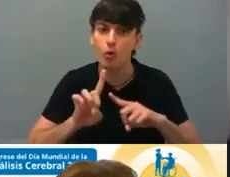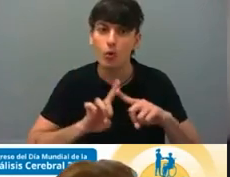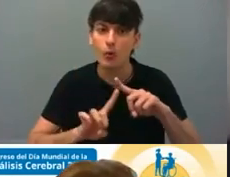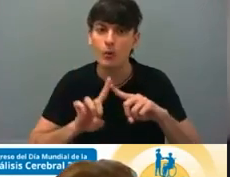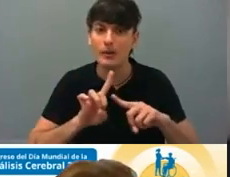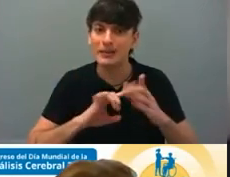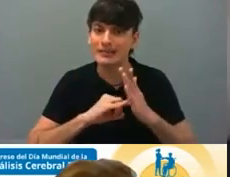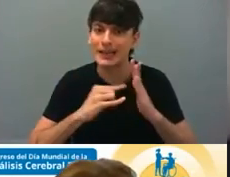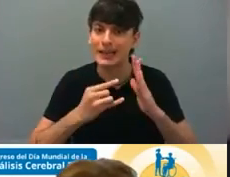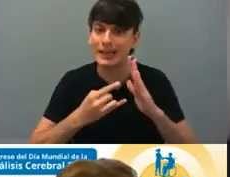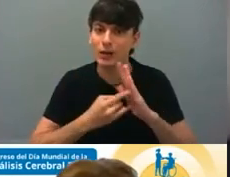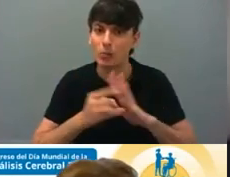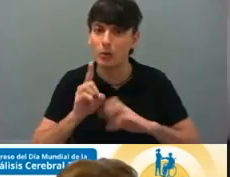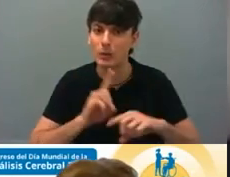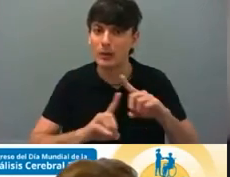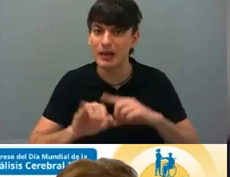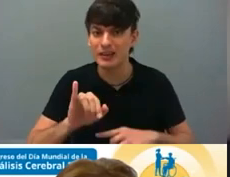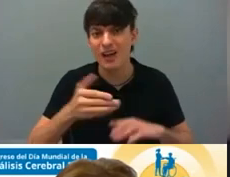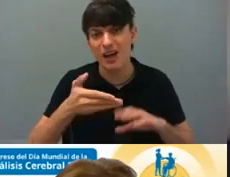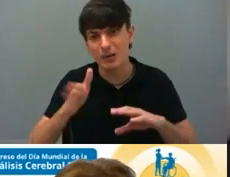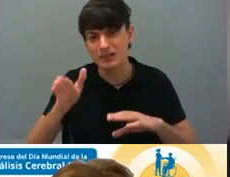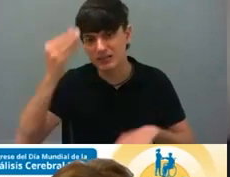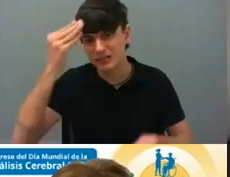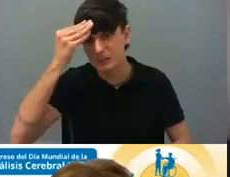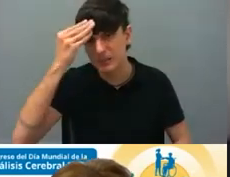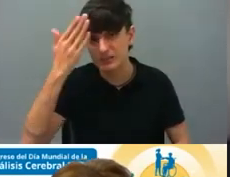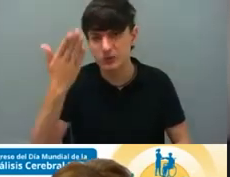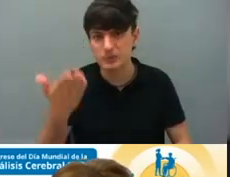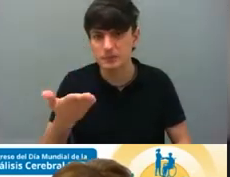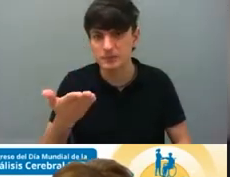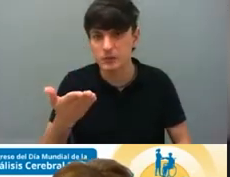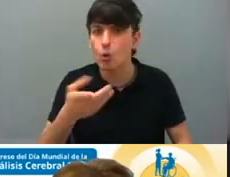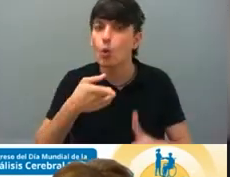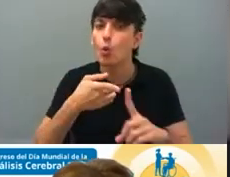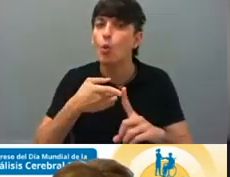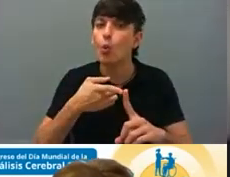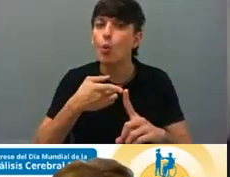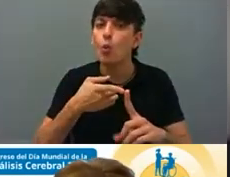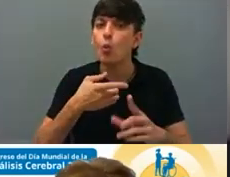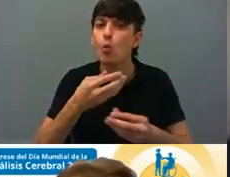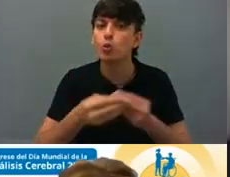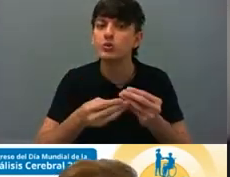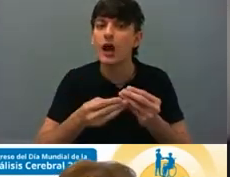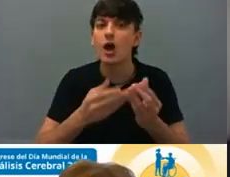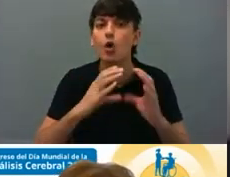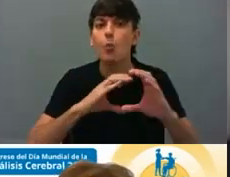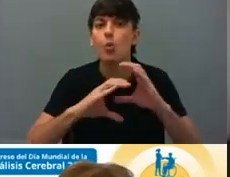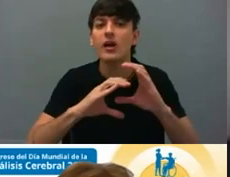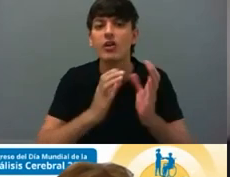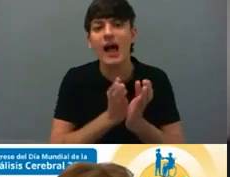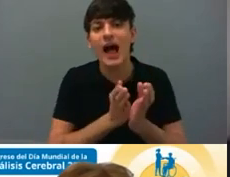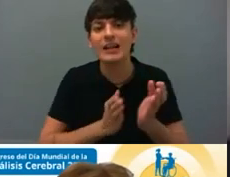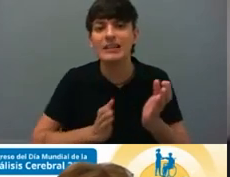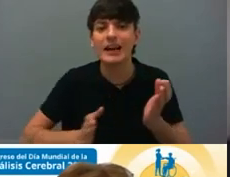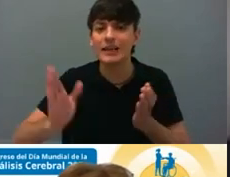algunos problemas técnicos y aparte creo que utiliza comunicación alternativa,